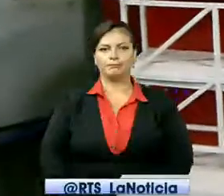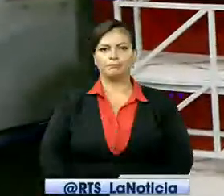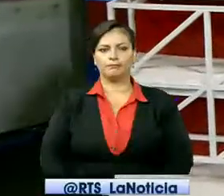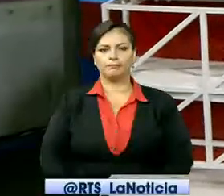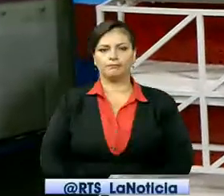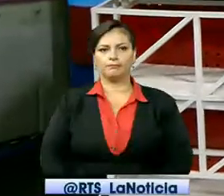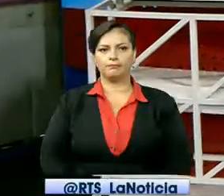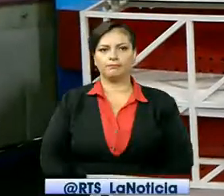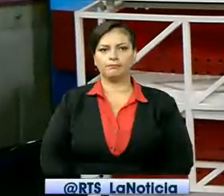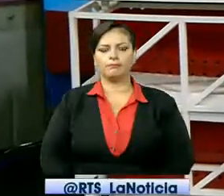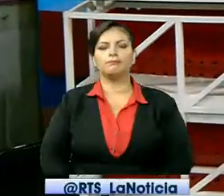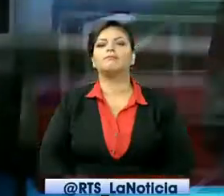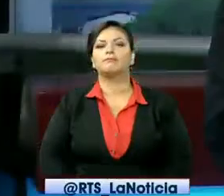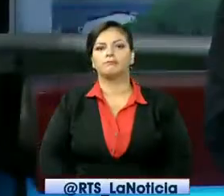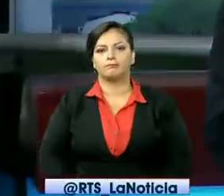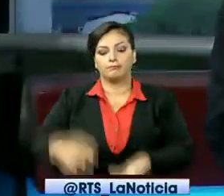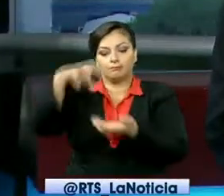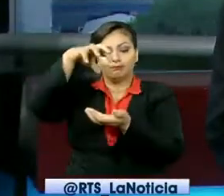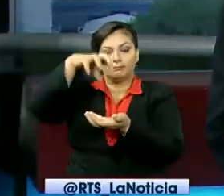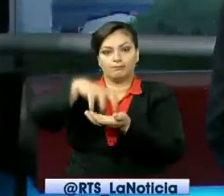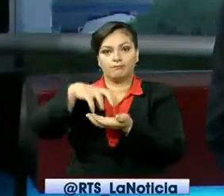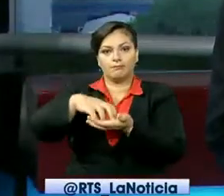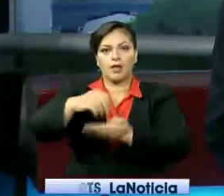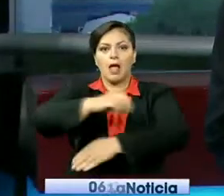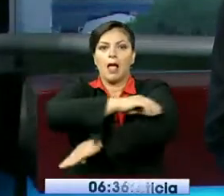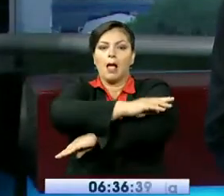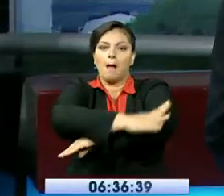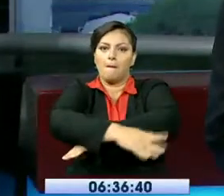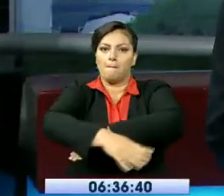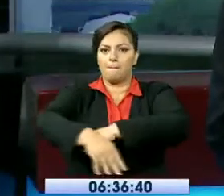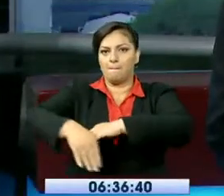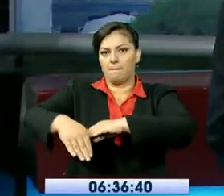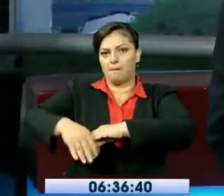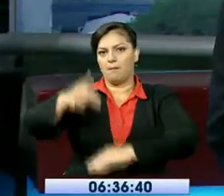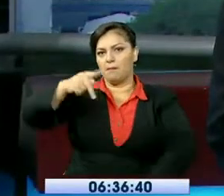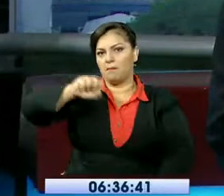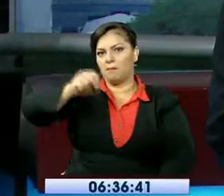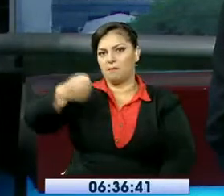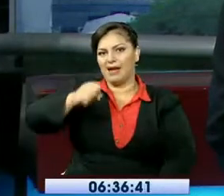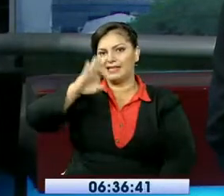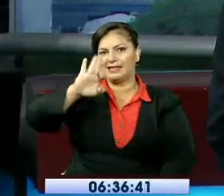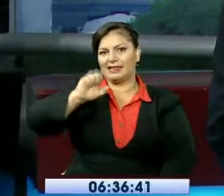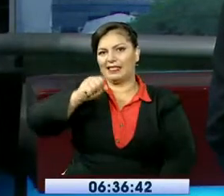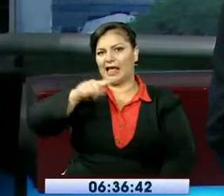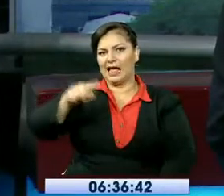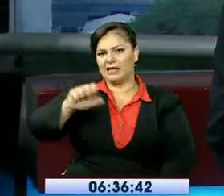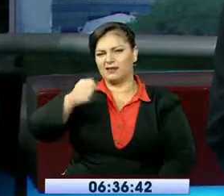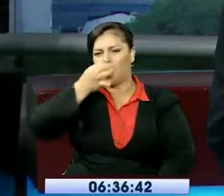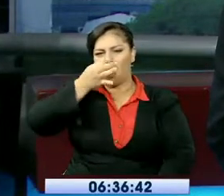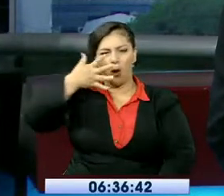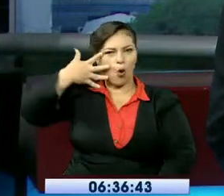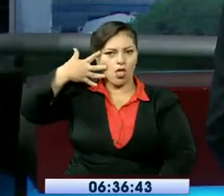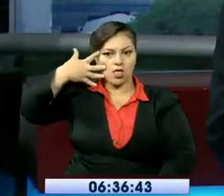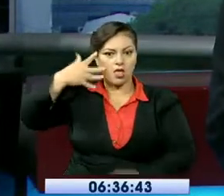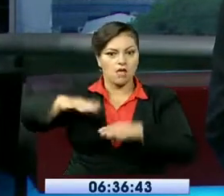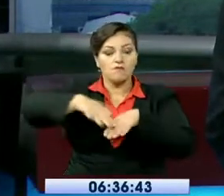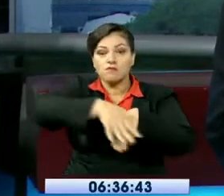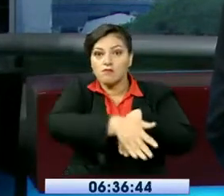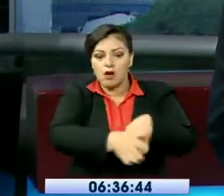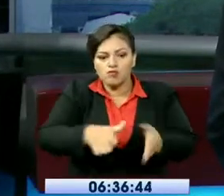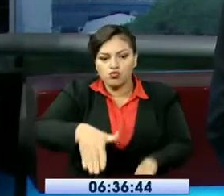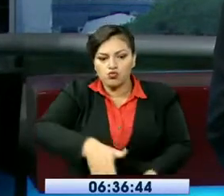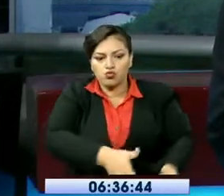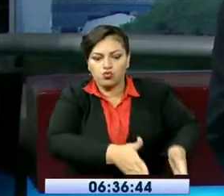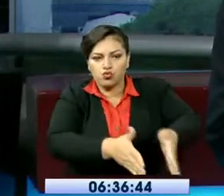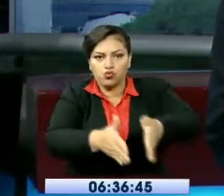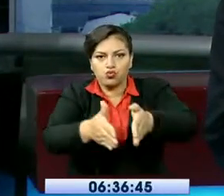Dos puentes ubicados en la vía Puyo Ambato resultaron afectados por las permanentes crecientes de los ríos Alpayacu y Pindo, Pindo Grande,